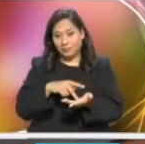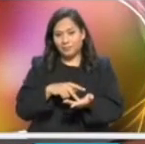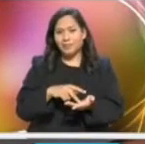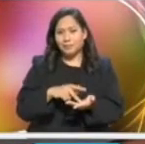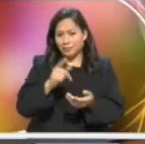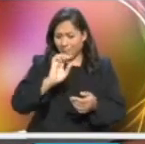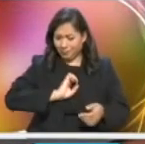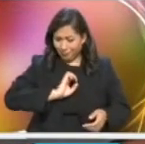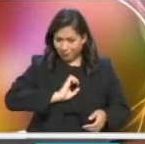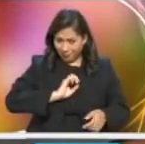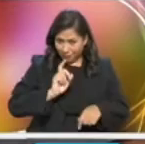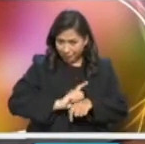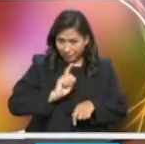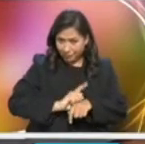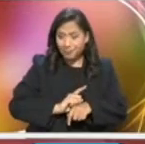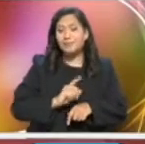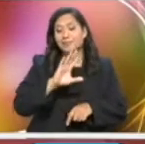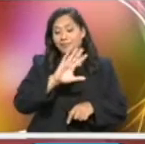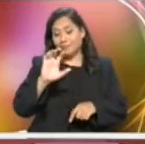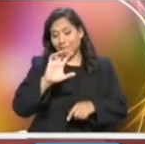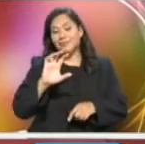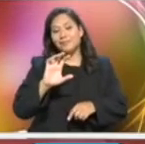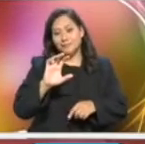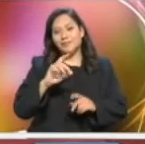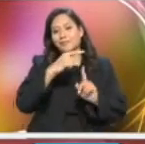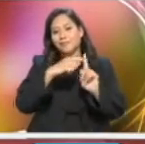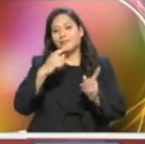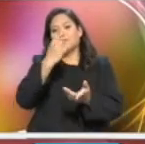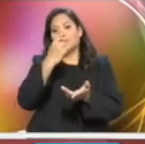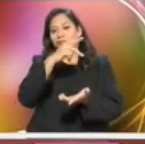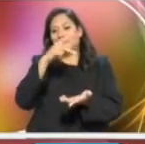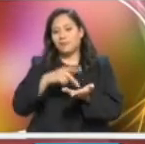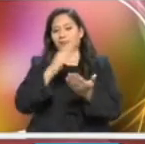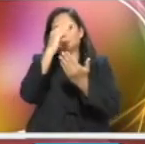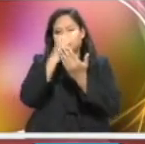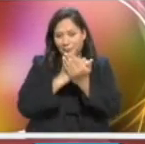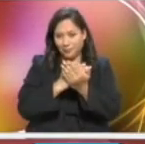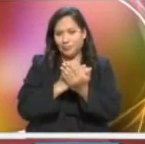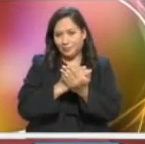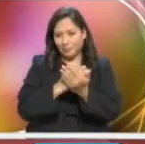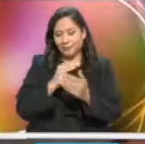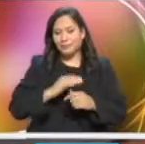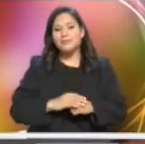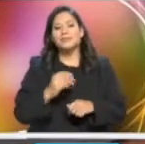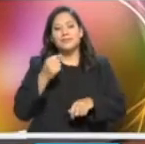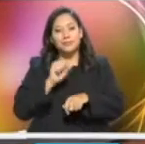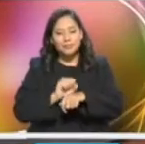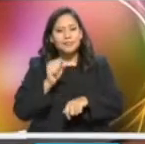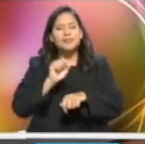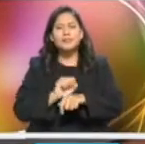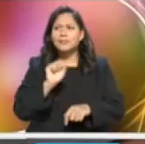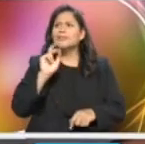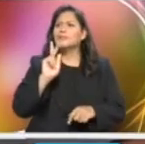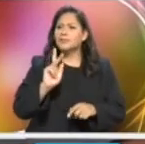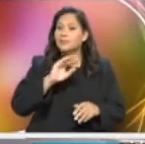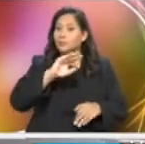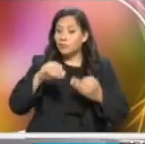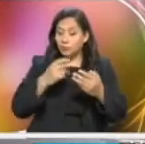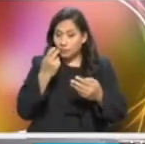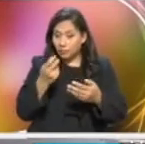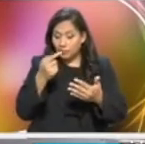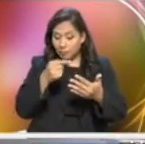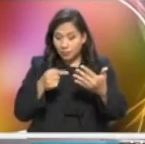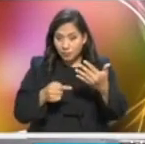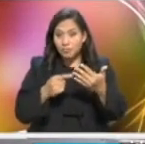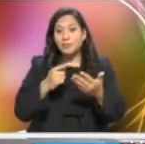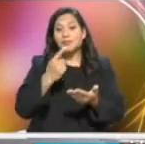entrenas todos los días 500, vas a obtener medio kilo menos de peso a la semana. Ok, o sea, todo eso acumulado es medio kilo